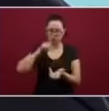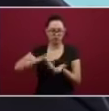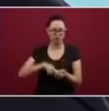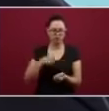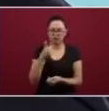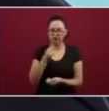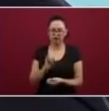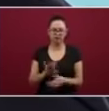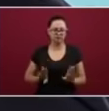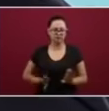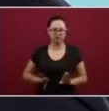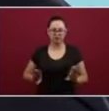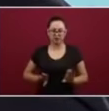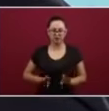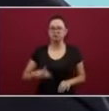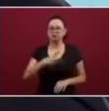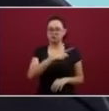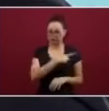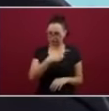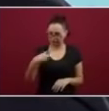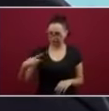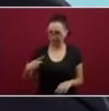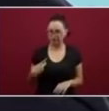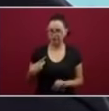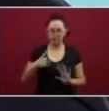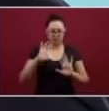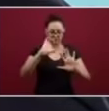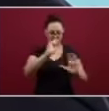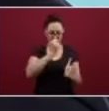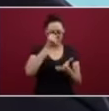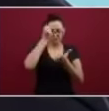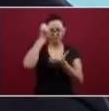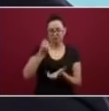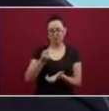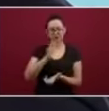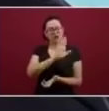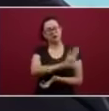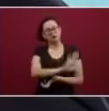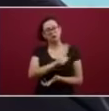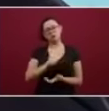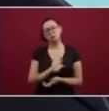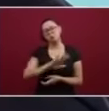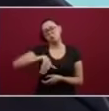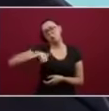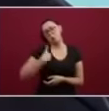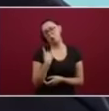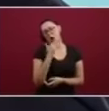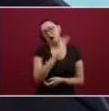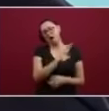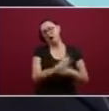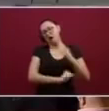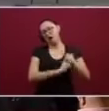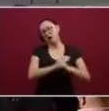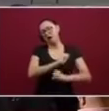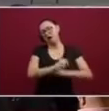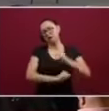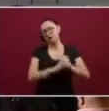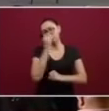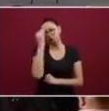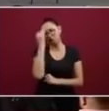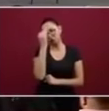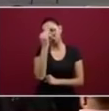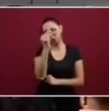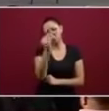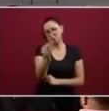Bosques de las Lomas y 2 en Jardines del Pedregal. Uh-huh. Más o menos la suma de 3 de ellos serían